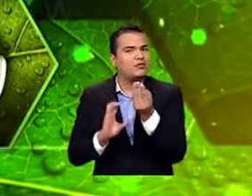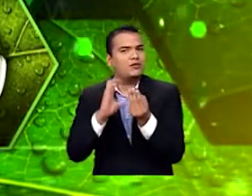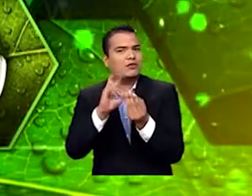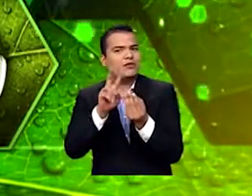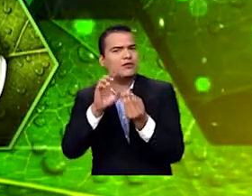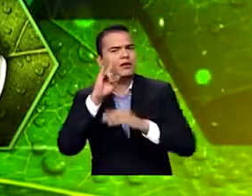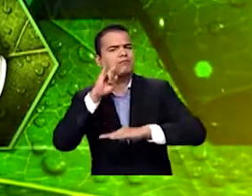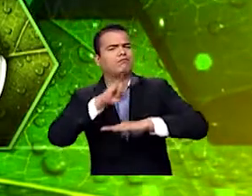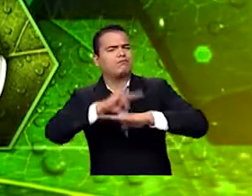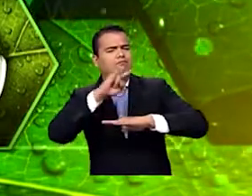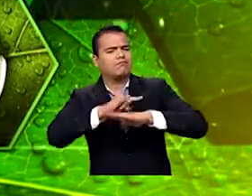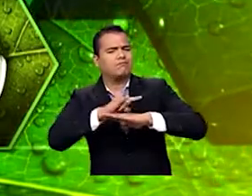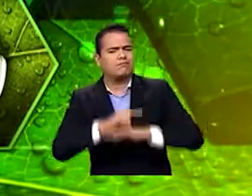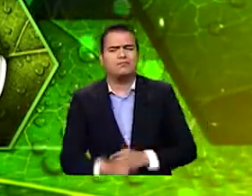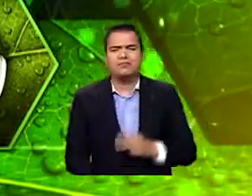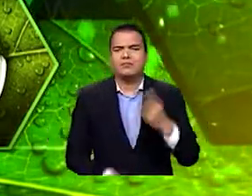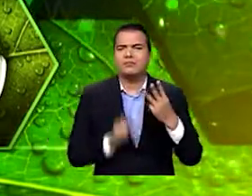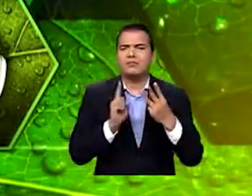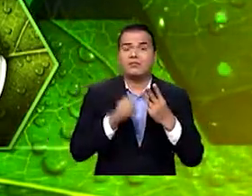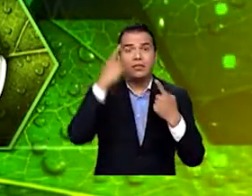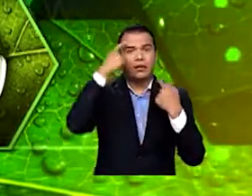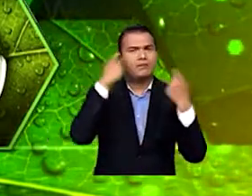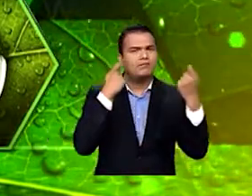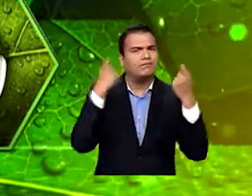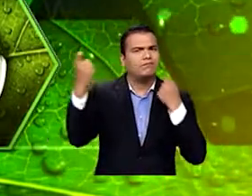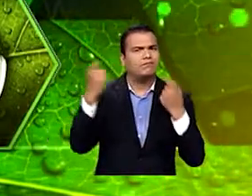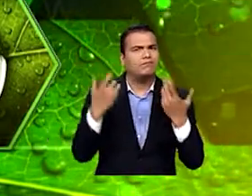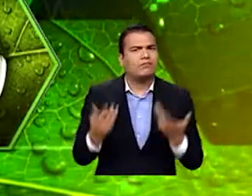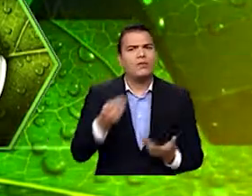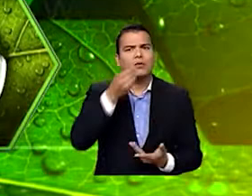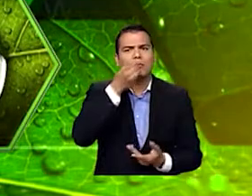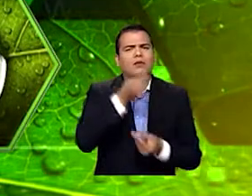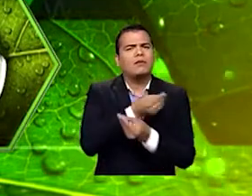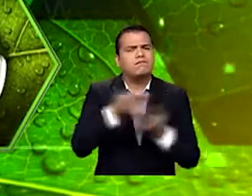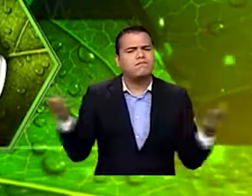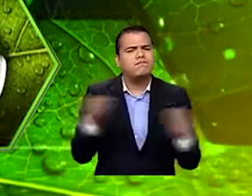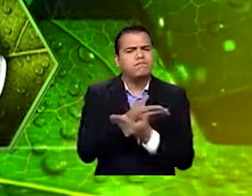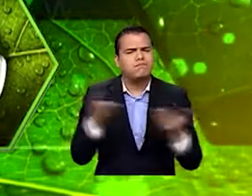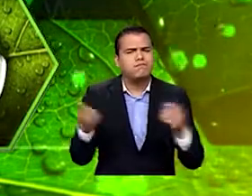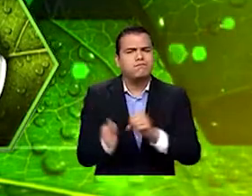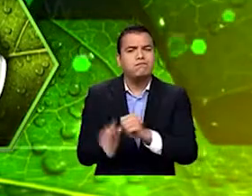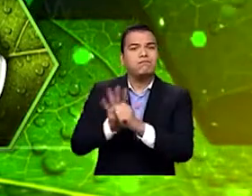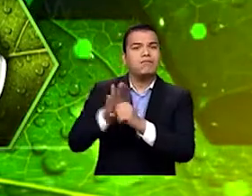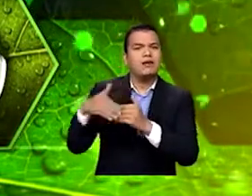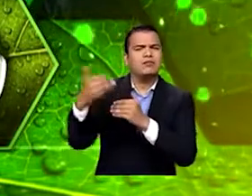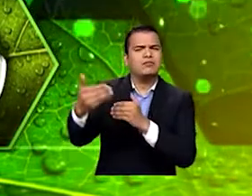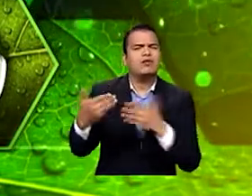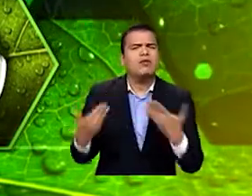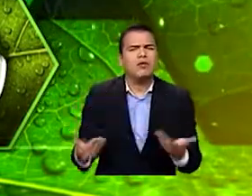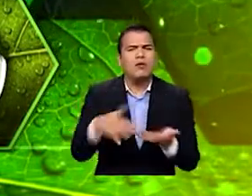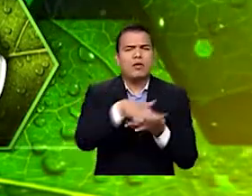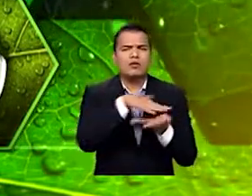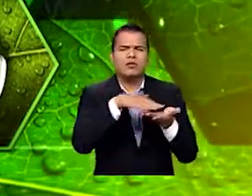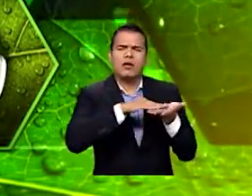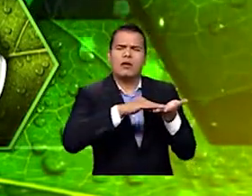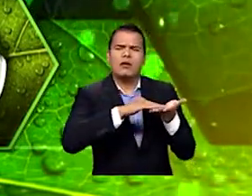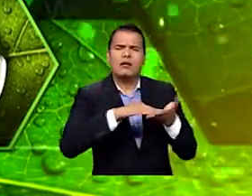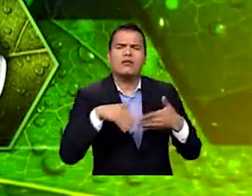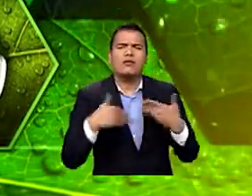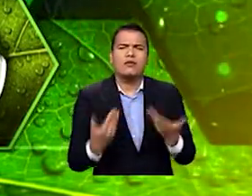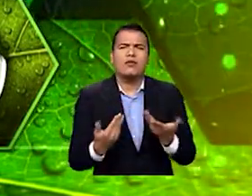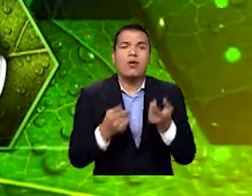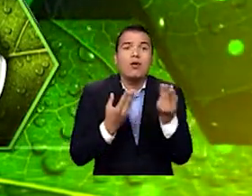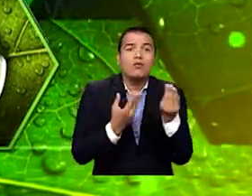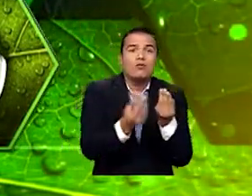monitoreo continuo. Estrategia para garantizar seguridad alimentaria en época de pospandemia al tiempo que se restauran ecosistemas fue adoptada por las